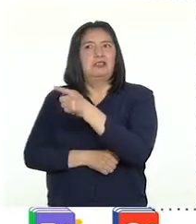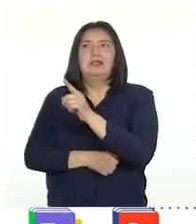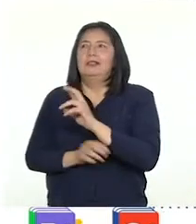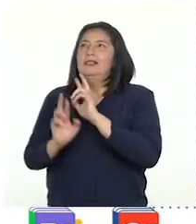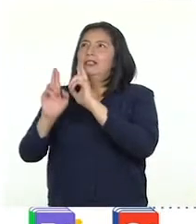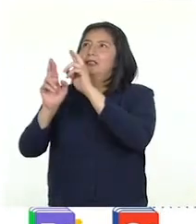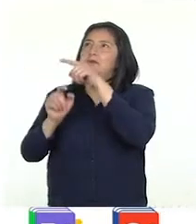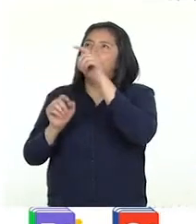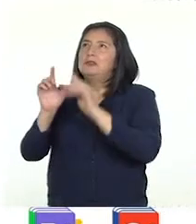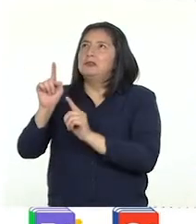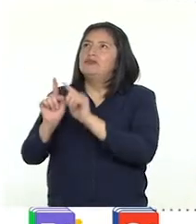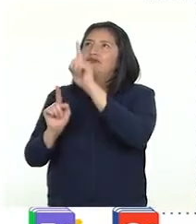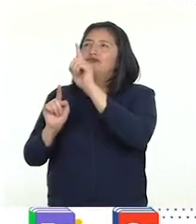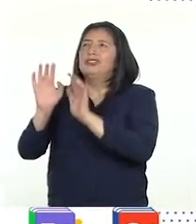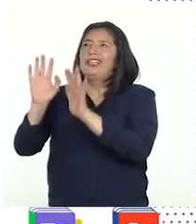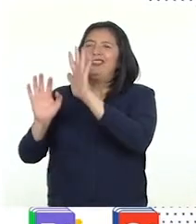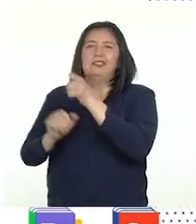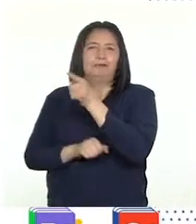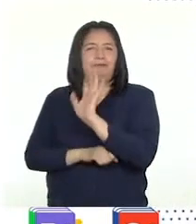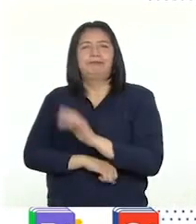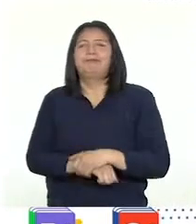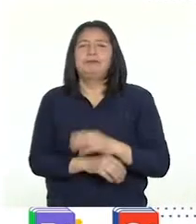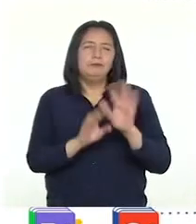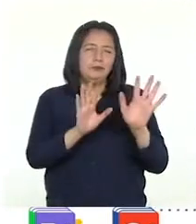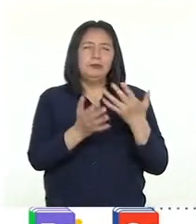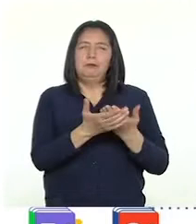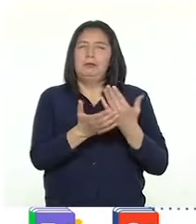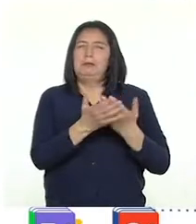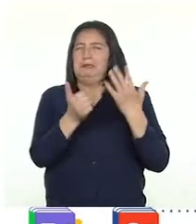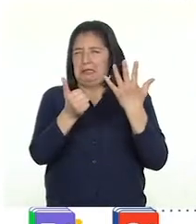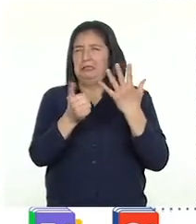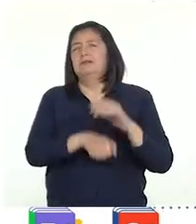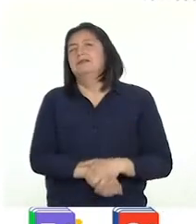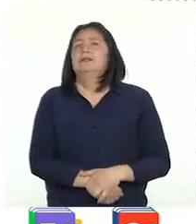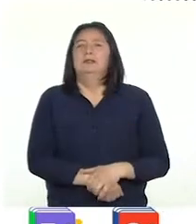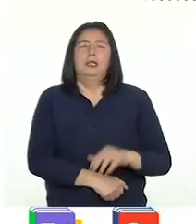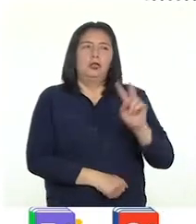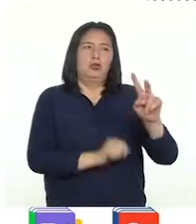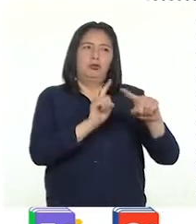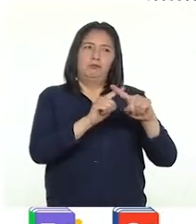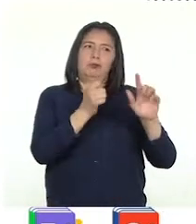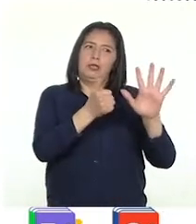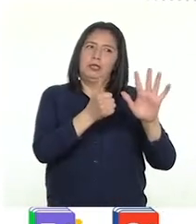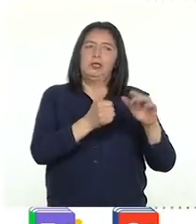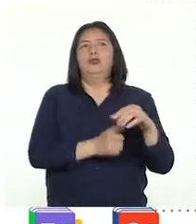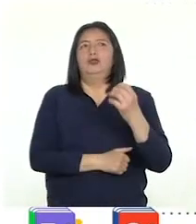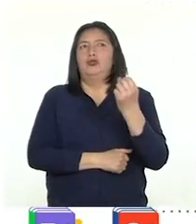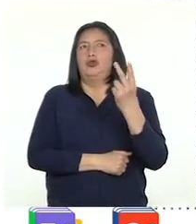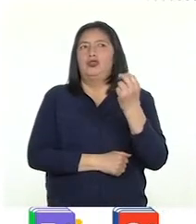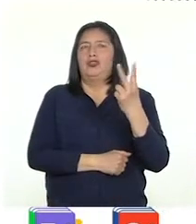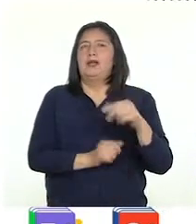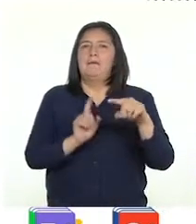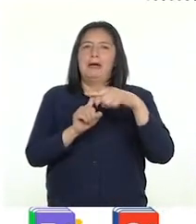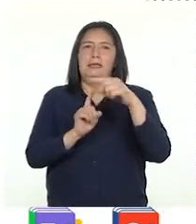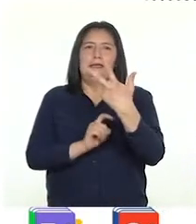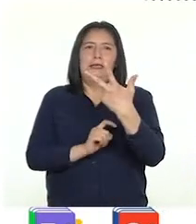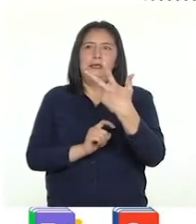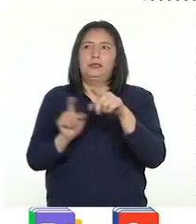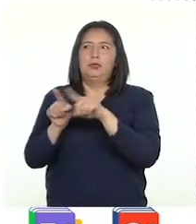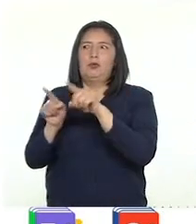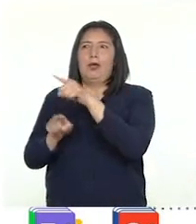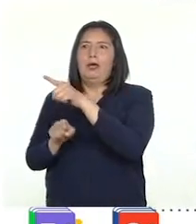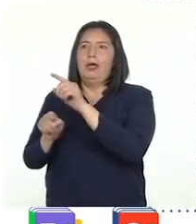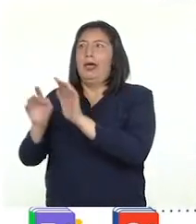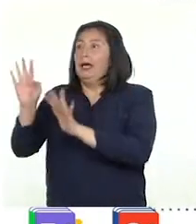el resultado debería ser 15. A ver, probemos con 6. 2 por 6 es 12 y más 3